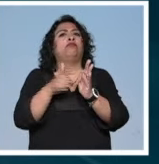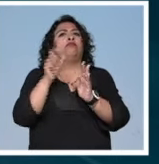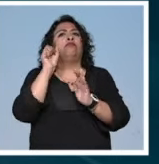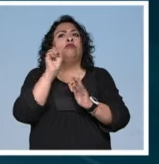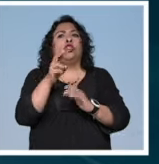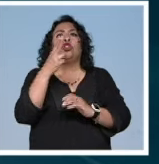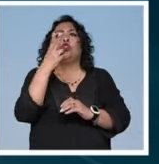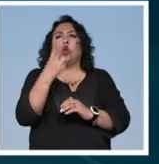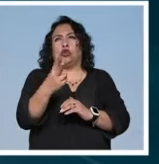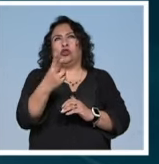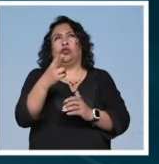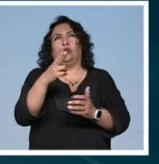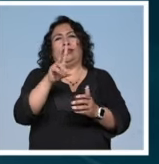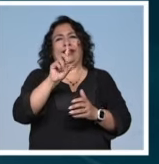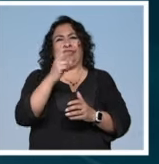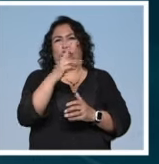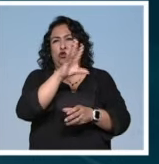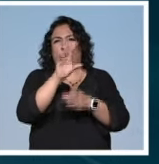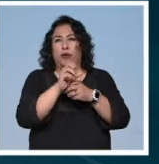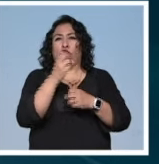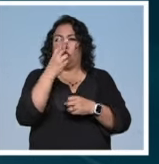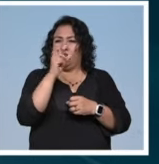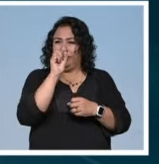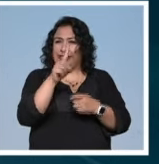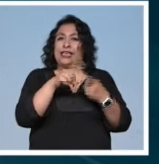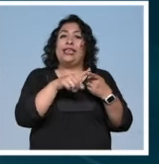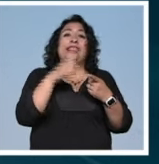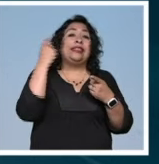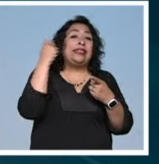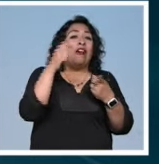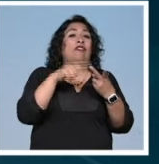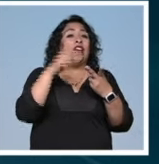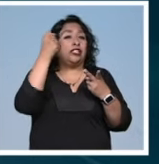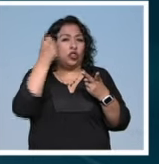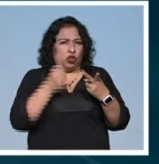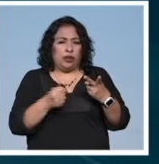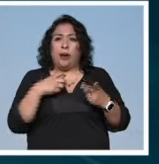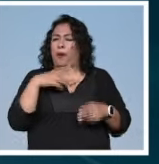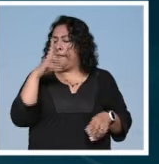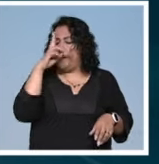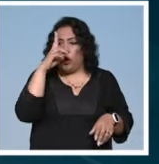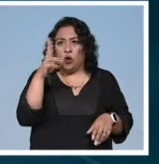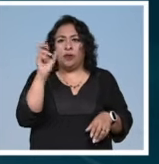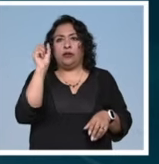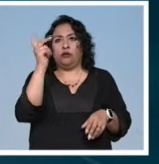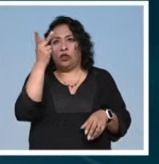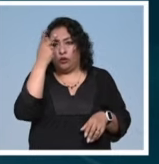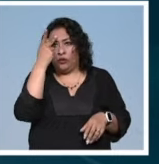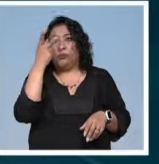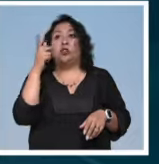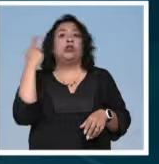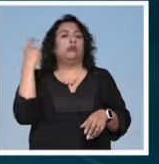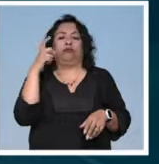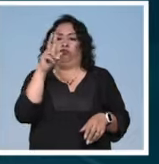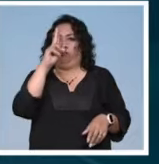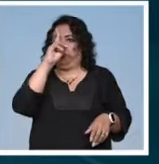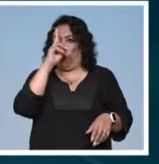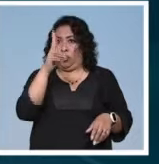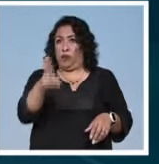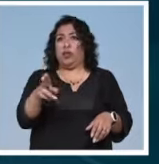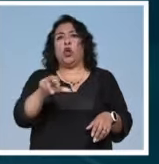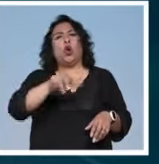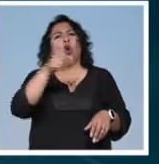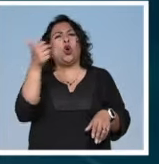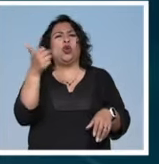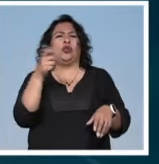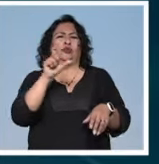en 2 de los 32 estados, que son Tabasco y Sinaloa. Explícitamente está prohibido en San Luis Potosí y en Querétaro. En el resto